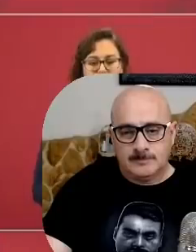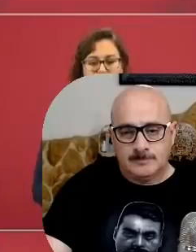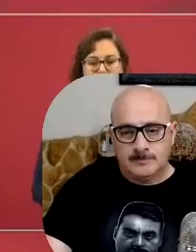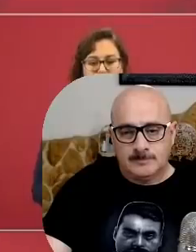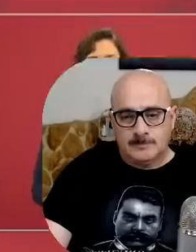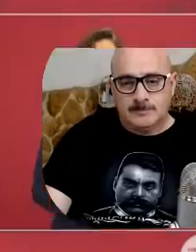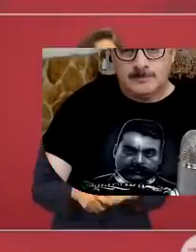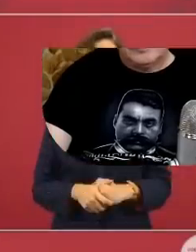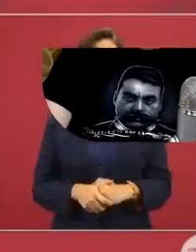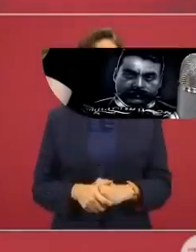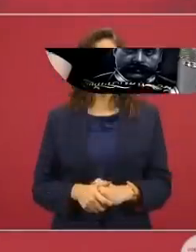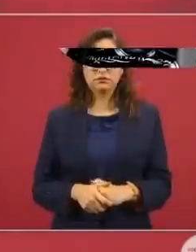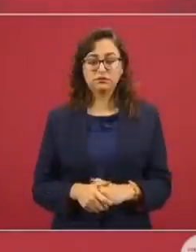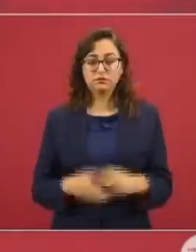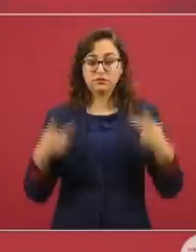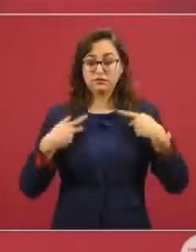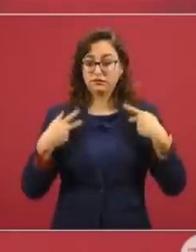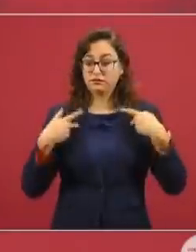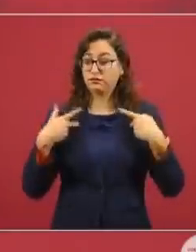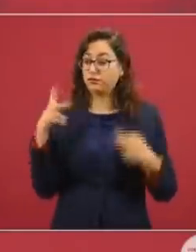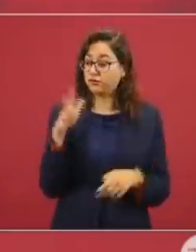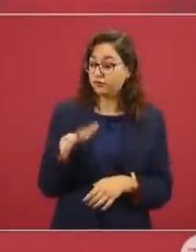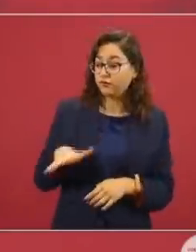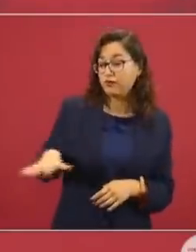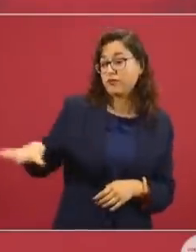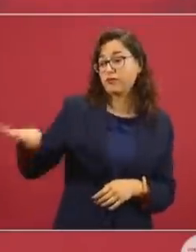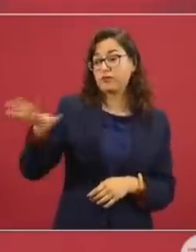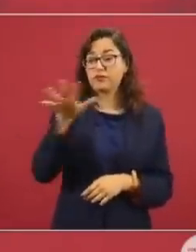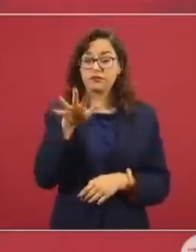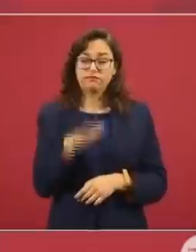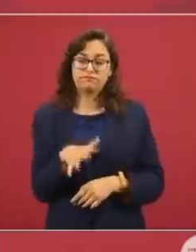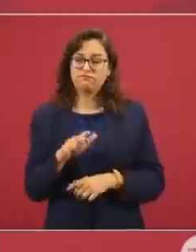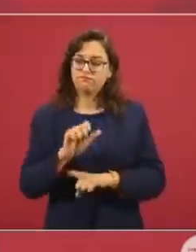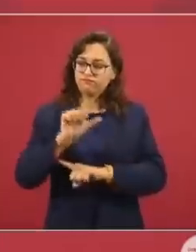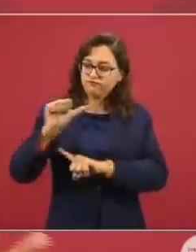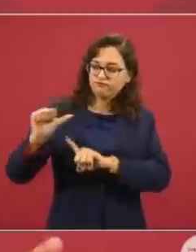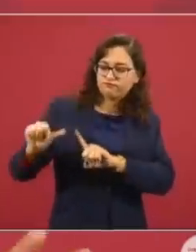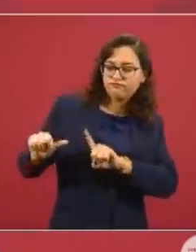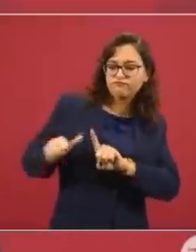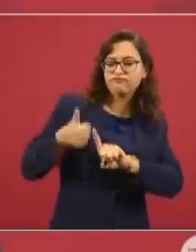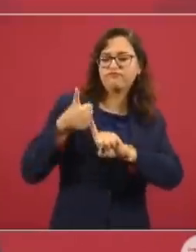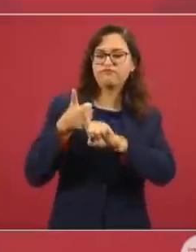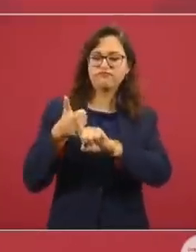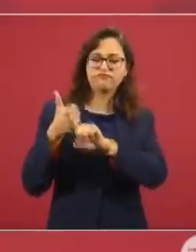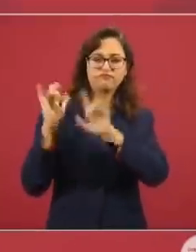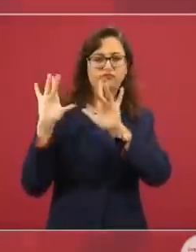Es el pueblo nuestro ángel de la guarda. Ese es un elemento